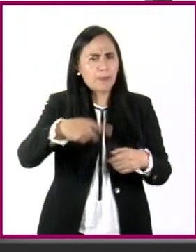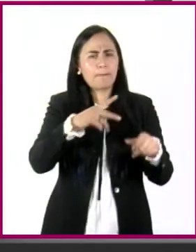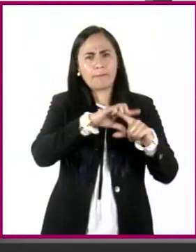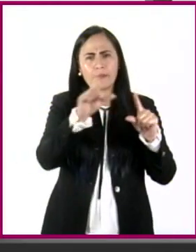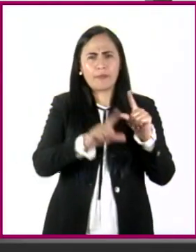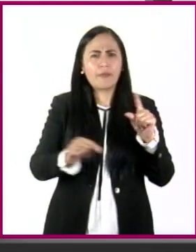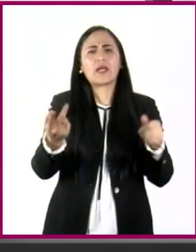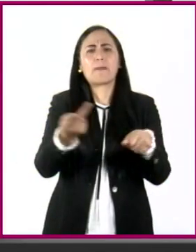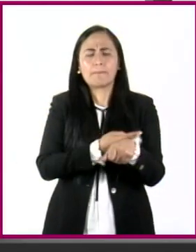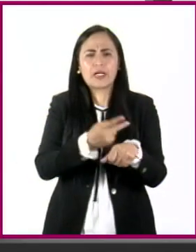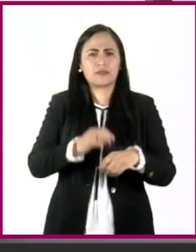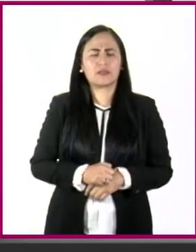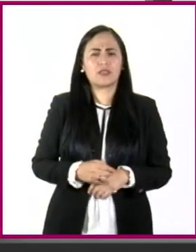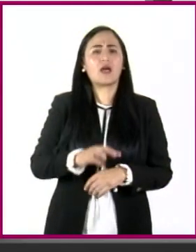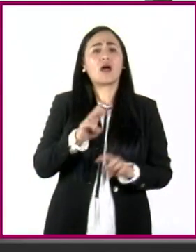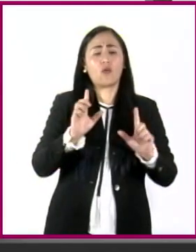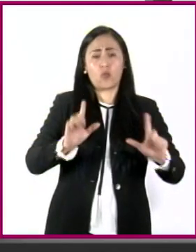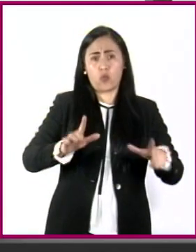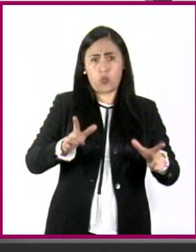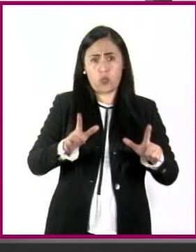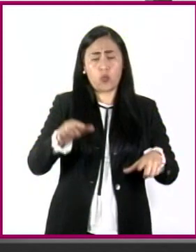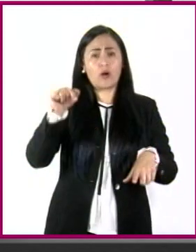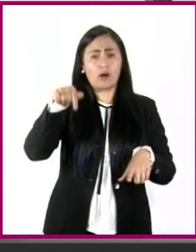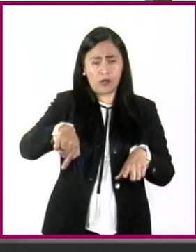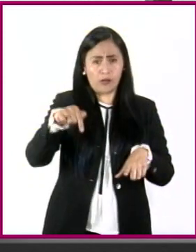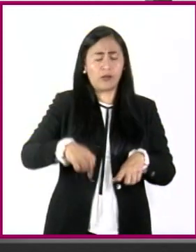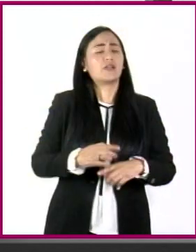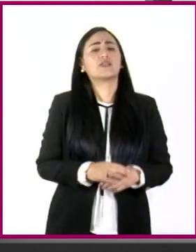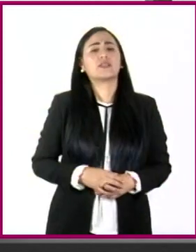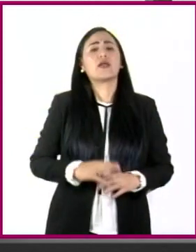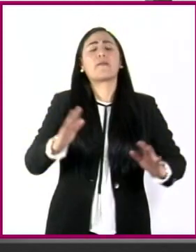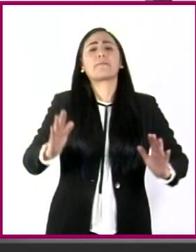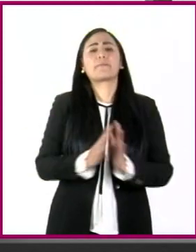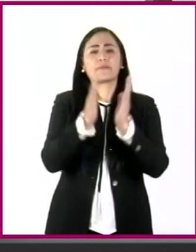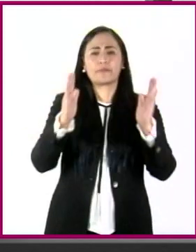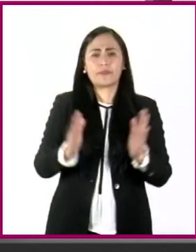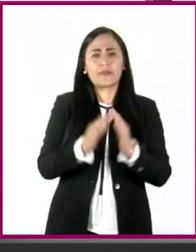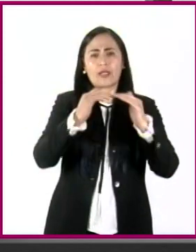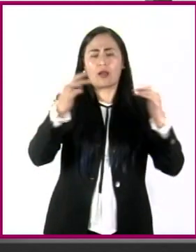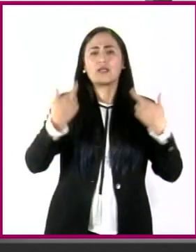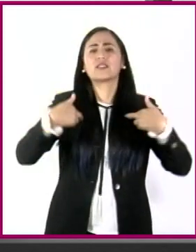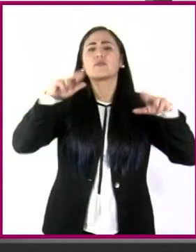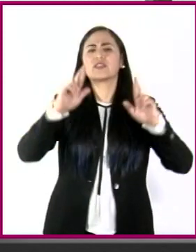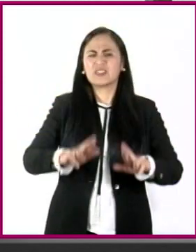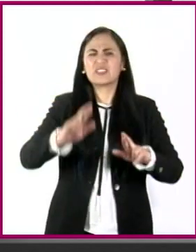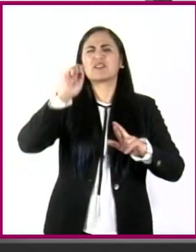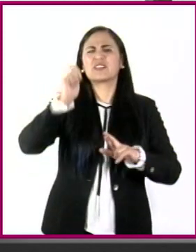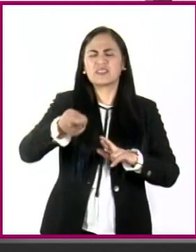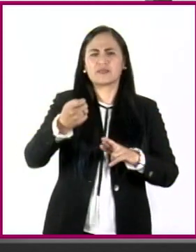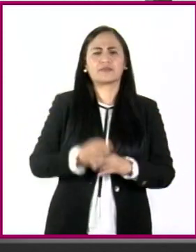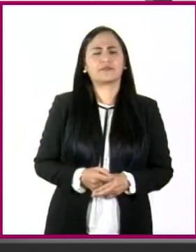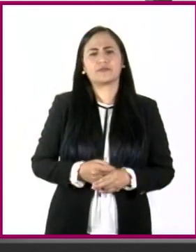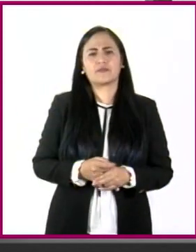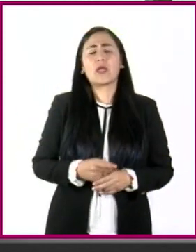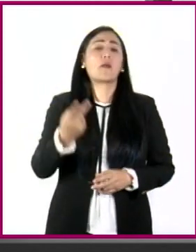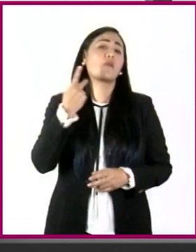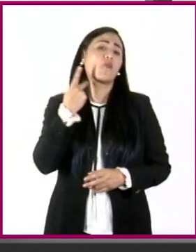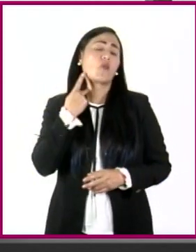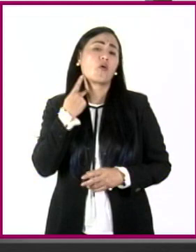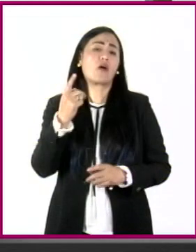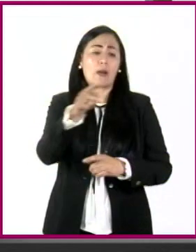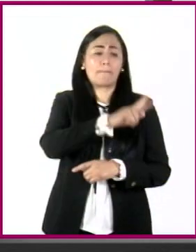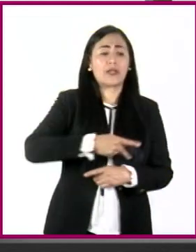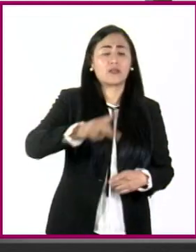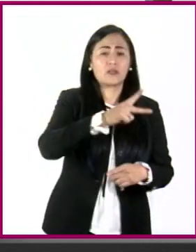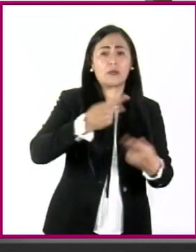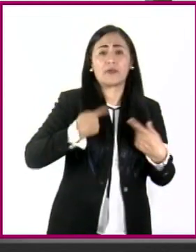sitio web del Sistema de Información Legislativa, la democracia representativa es definida como aquella democracia donde el poder político proviene del